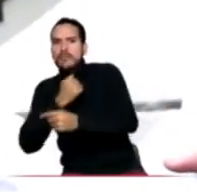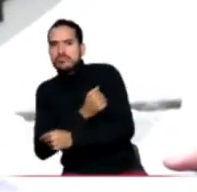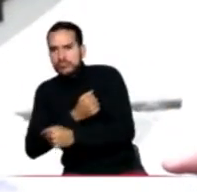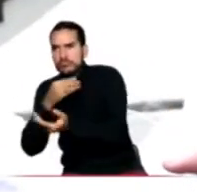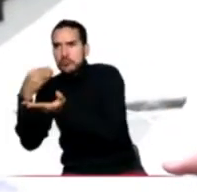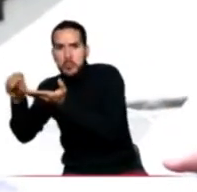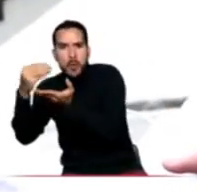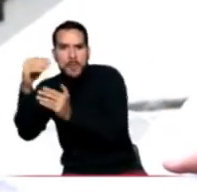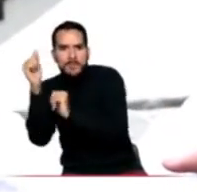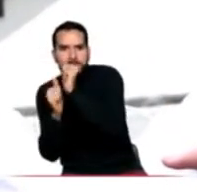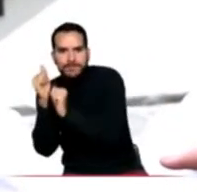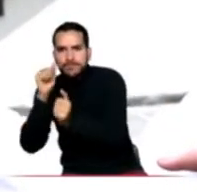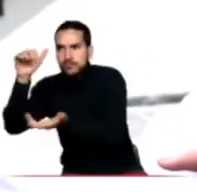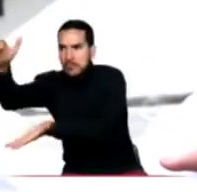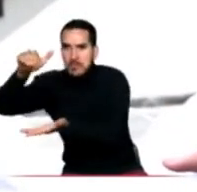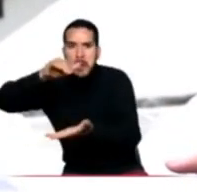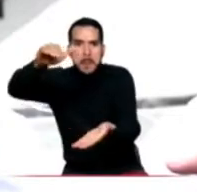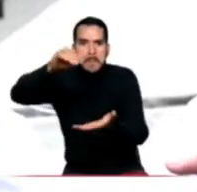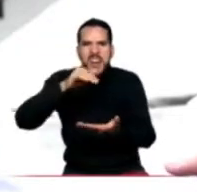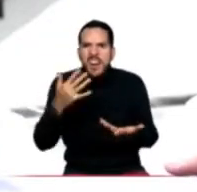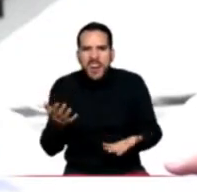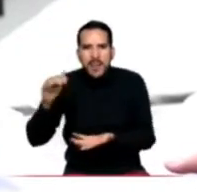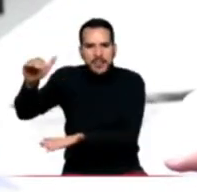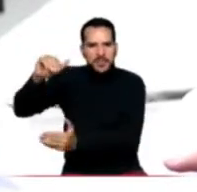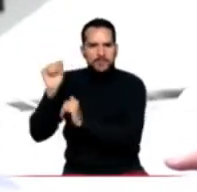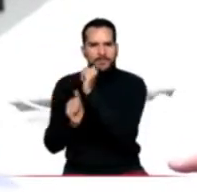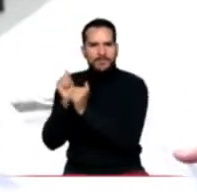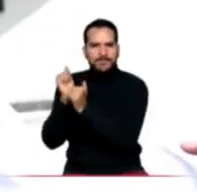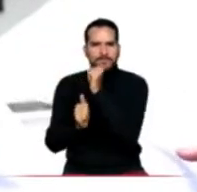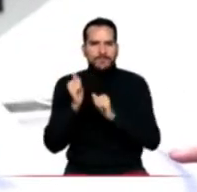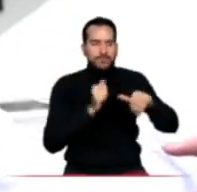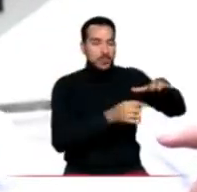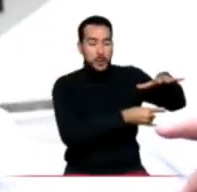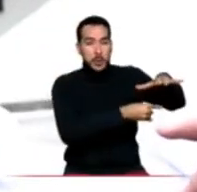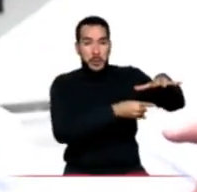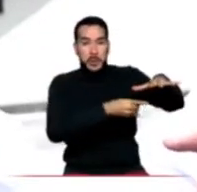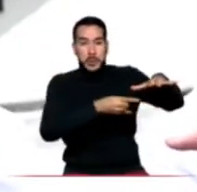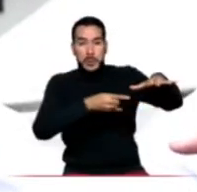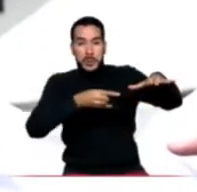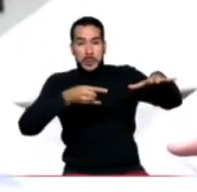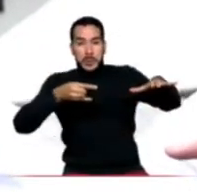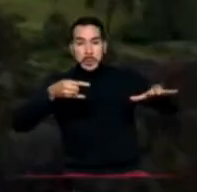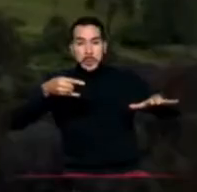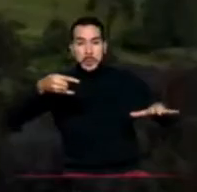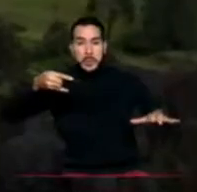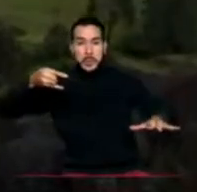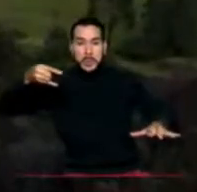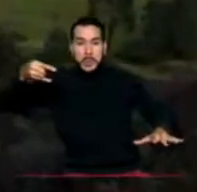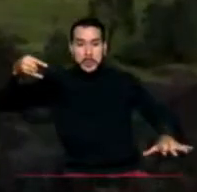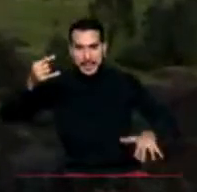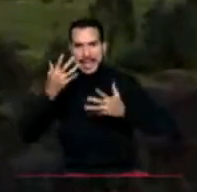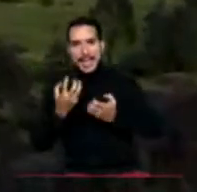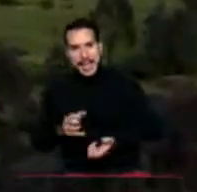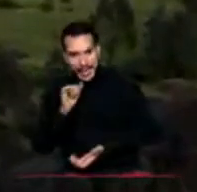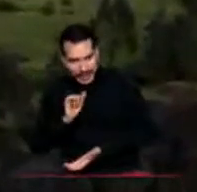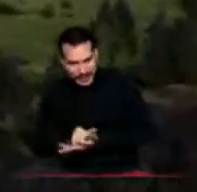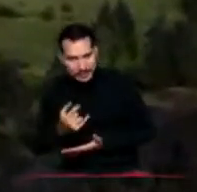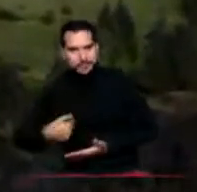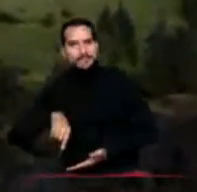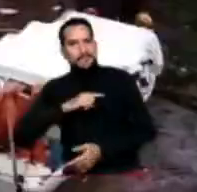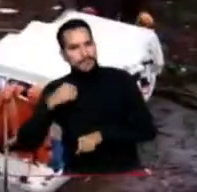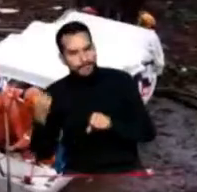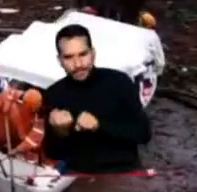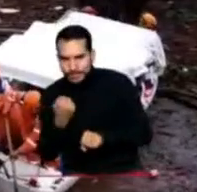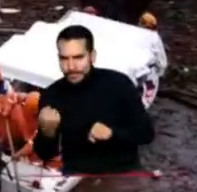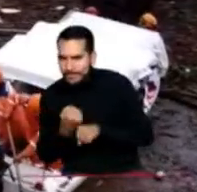a sacar esos lodos. Hay una acumulación bien importante de biomasa ahí en ese box. Entonces, pues lo importante es